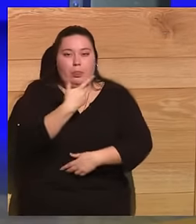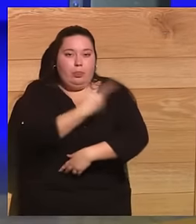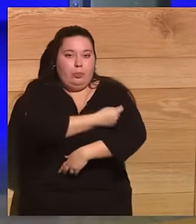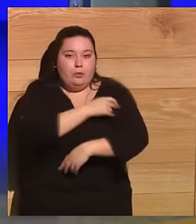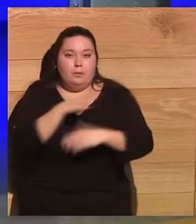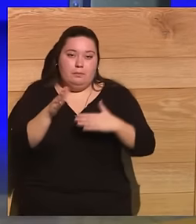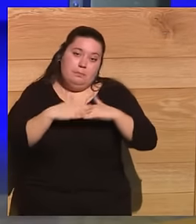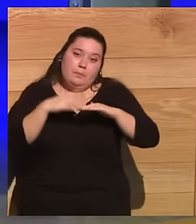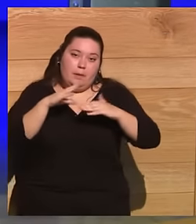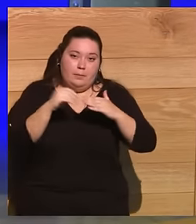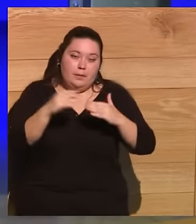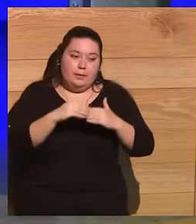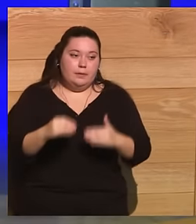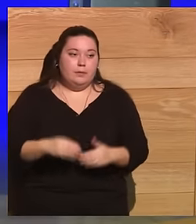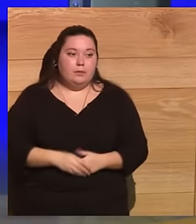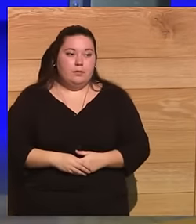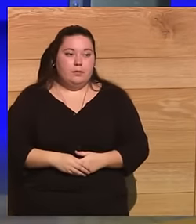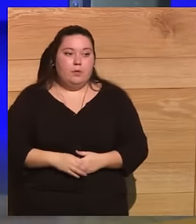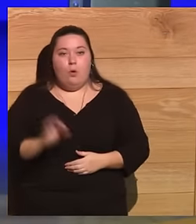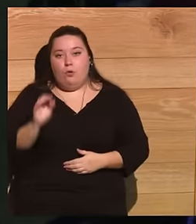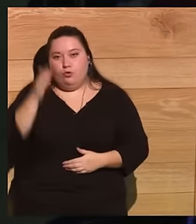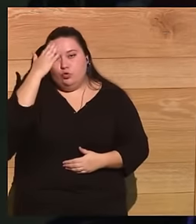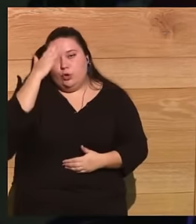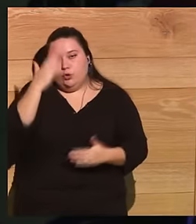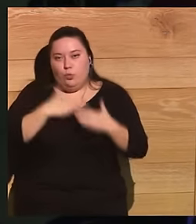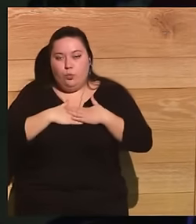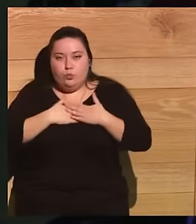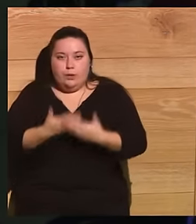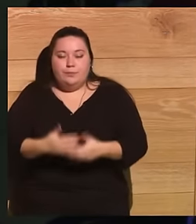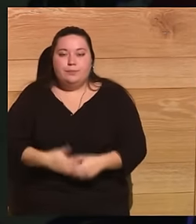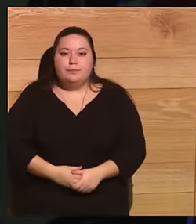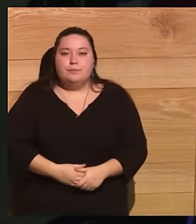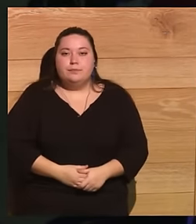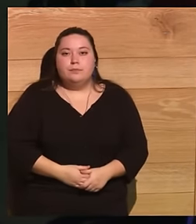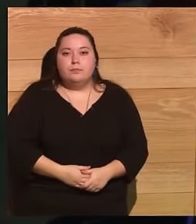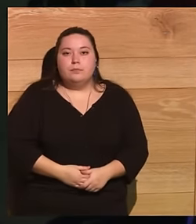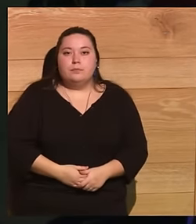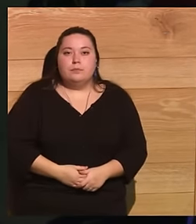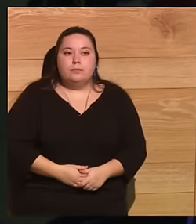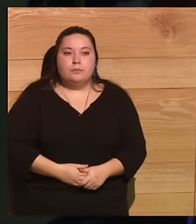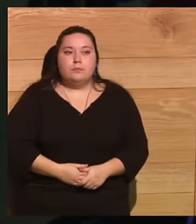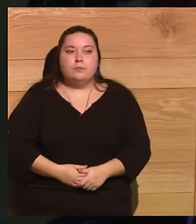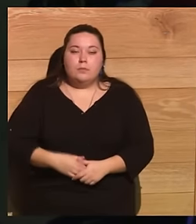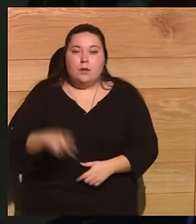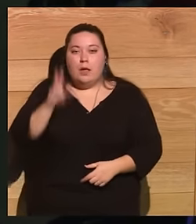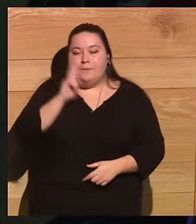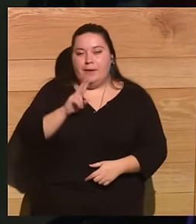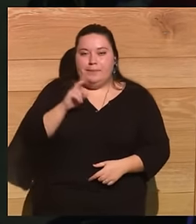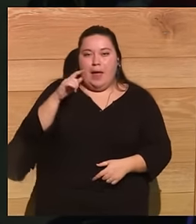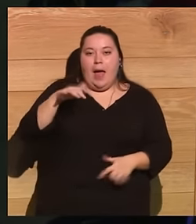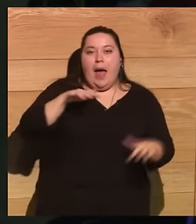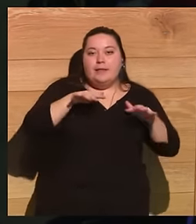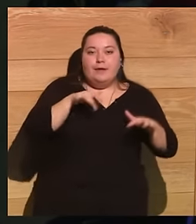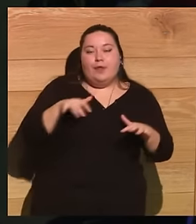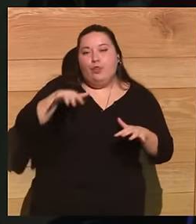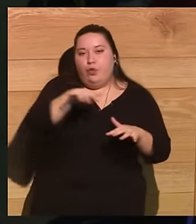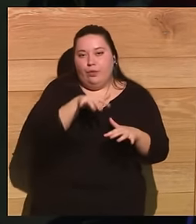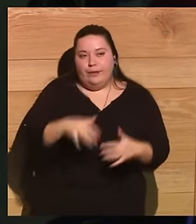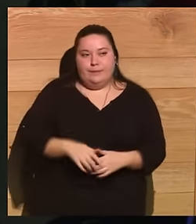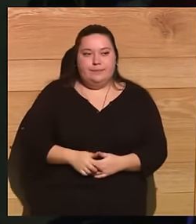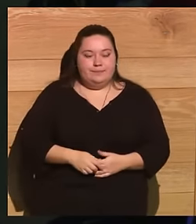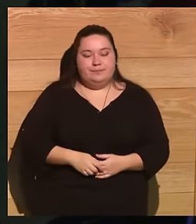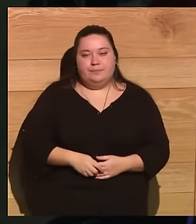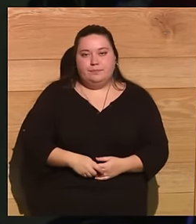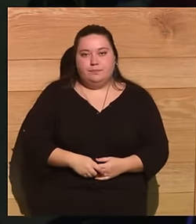paciente o en el sujeto, es decir, un voluntario, y podemos ver hacia dónde va la radioactividad y vamos a donde está